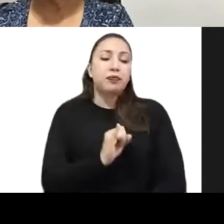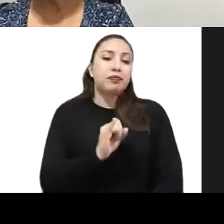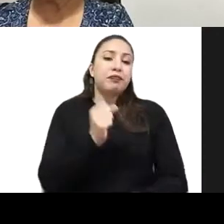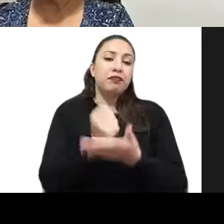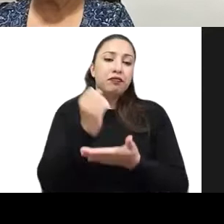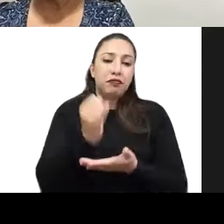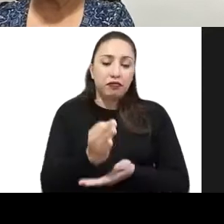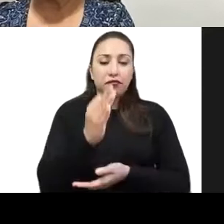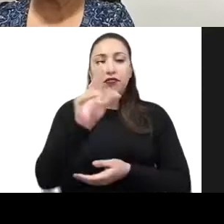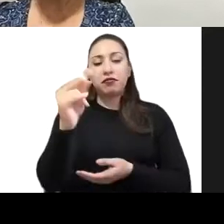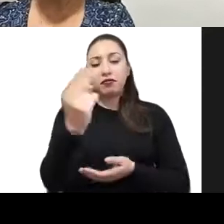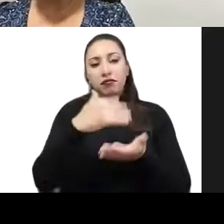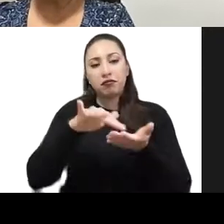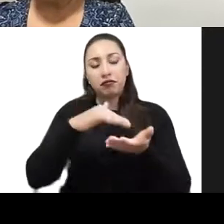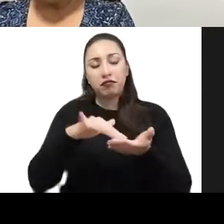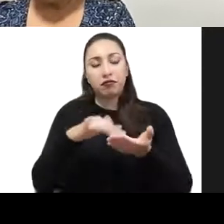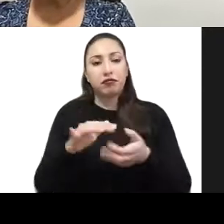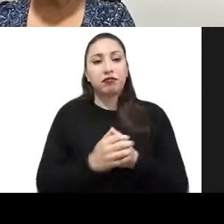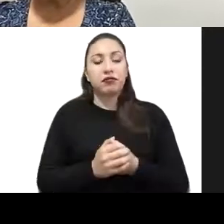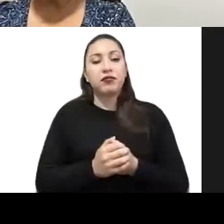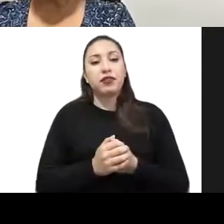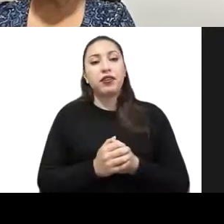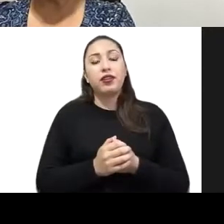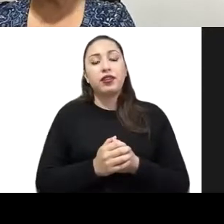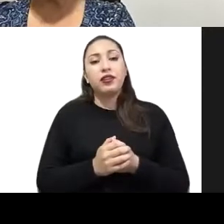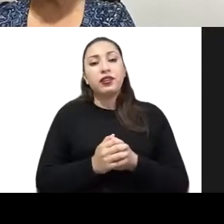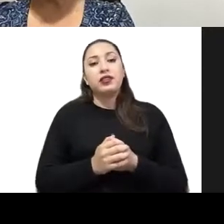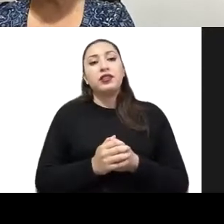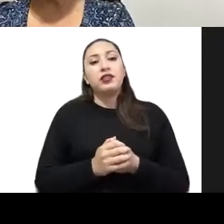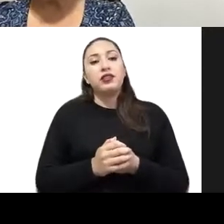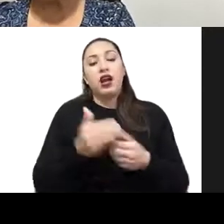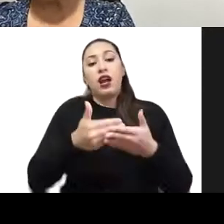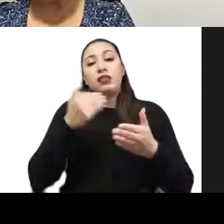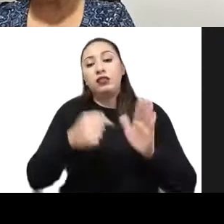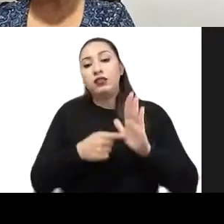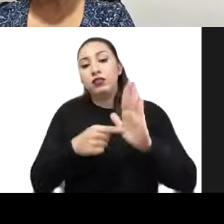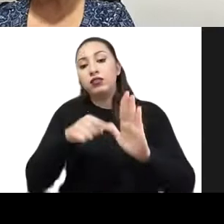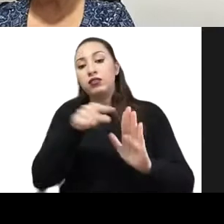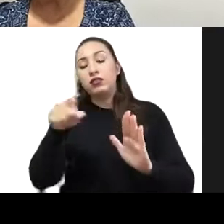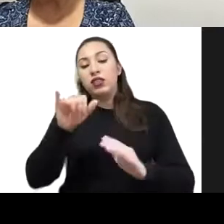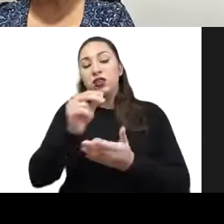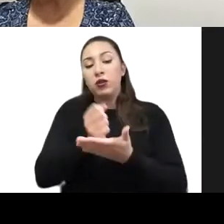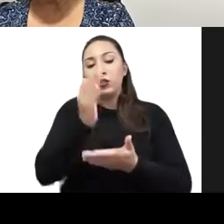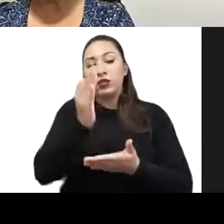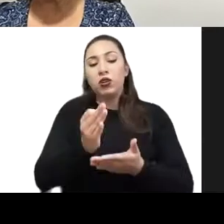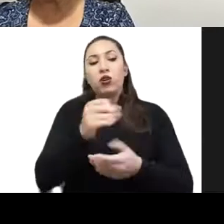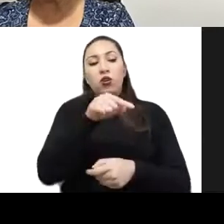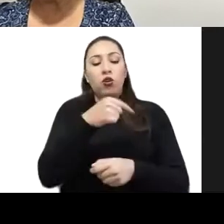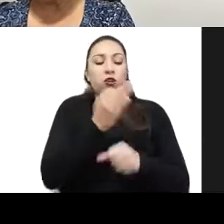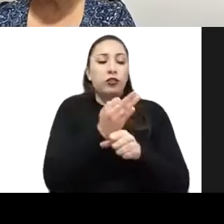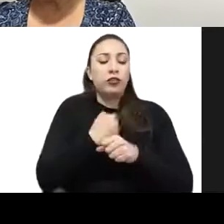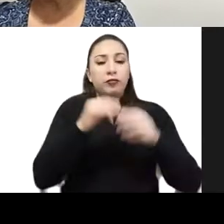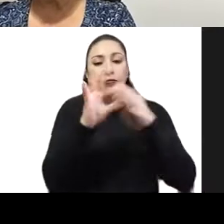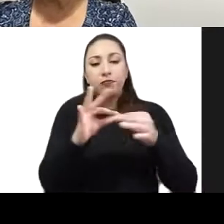presidenta. Gracias, diputada. Antes de poner a discusión el dictamen, esta presidencia realizará una breve